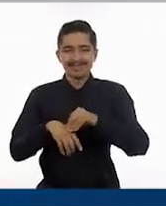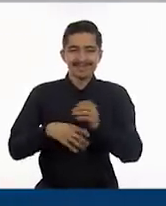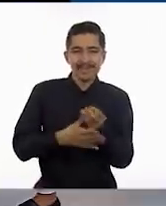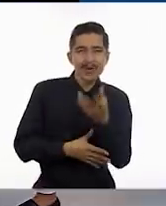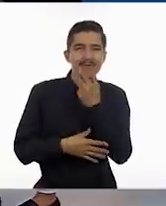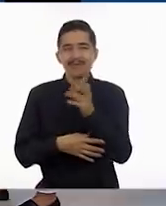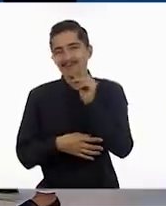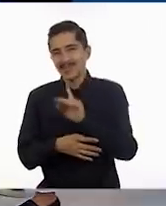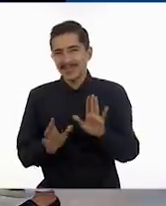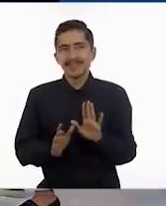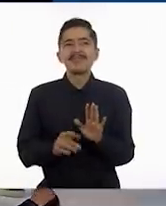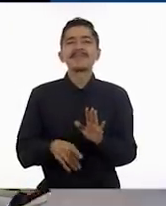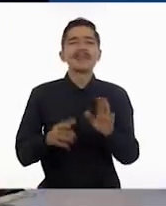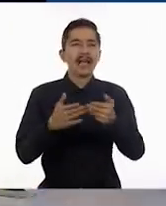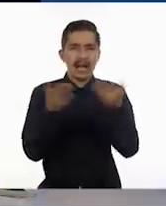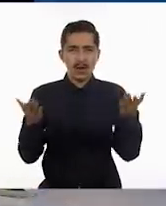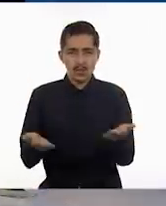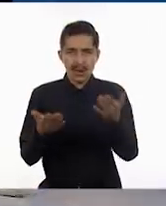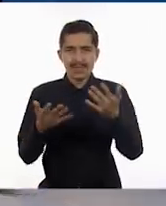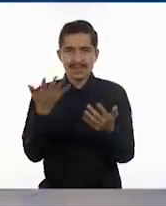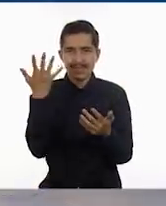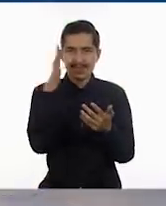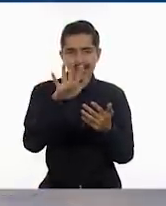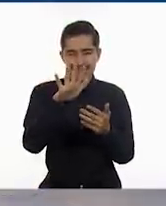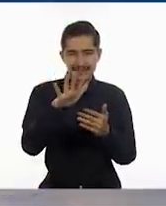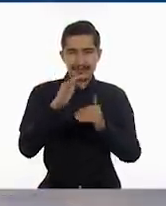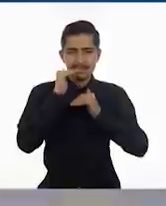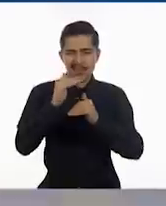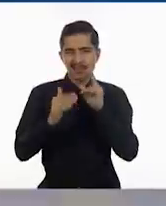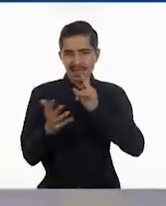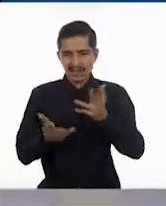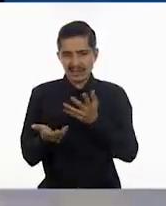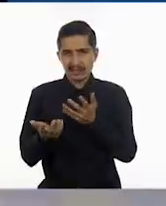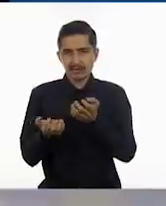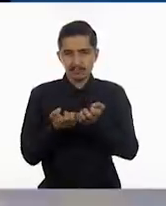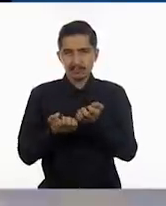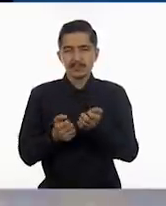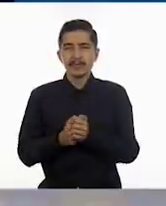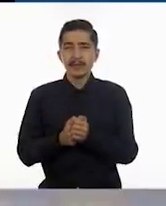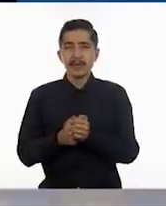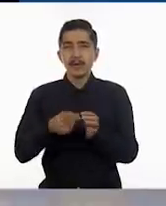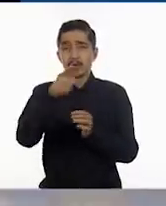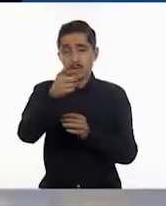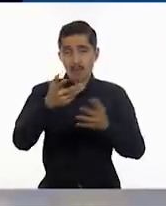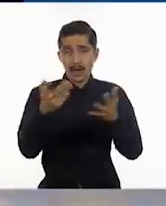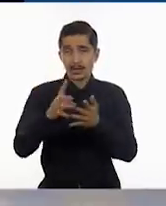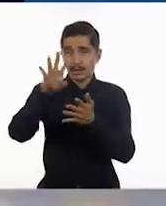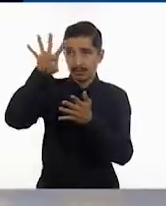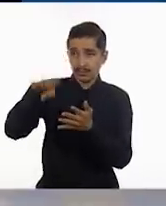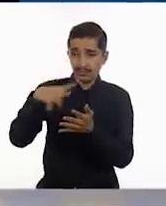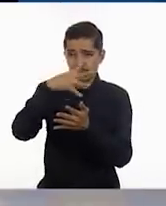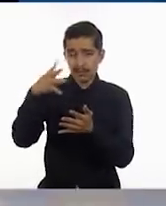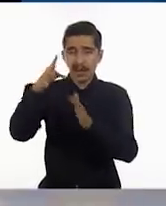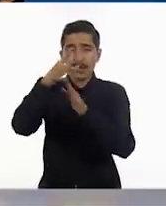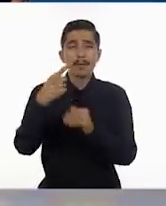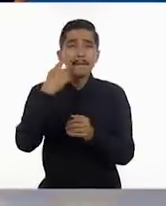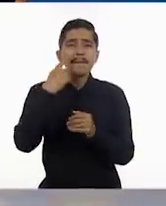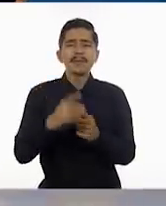en este caso vamos a poner 10. Perfecto. Entonces hagan una tabla que diga, por